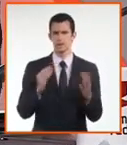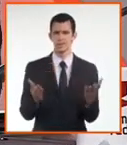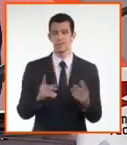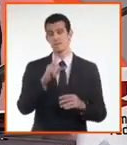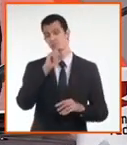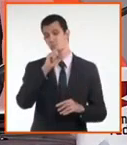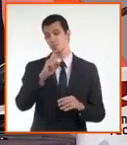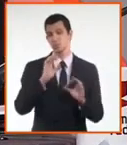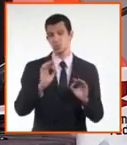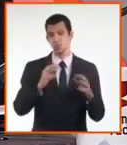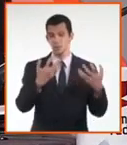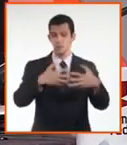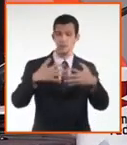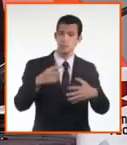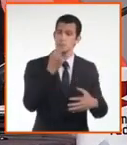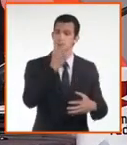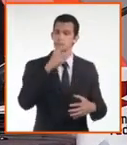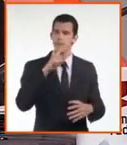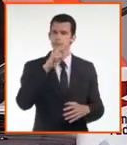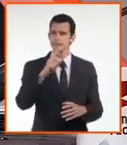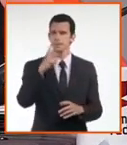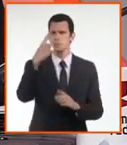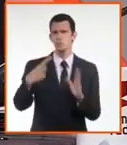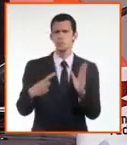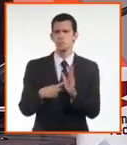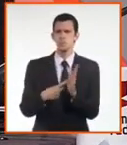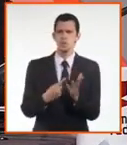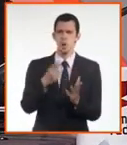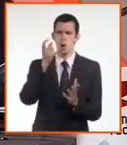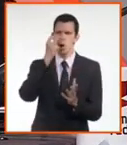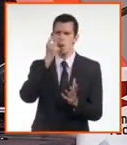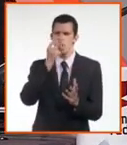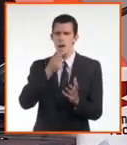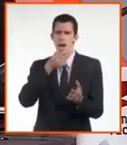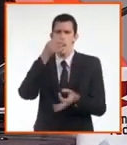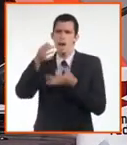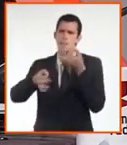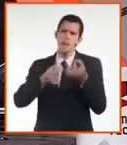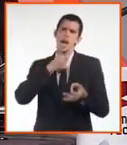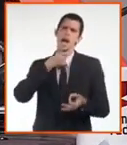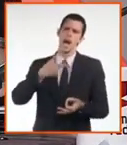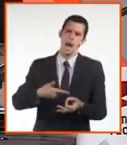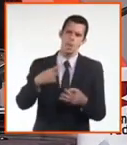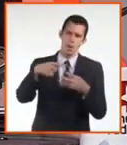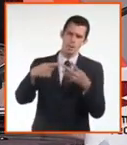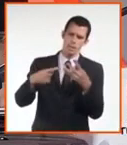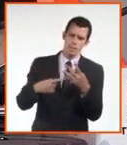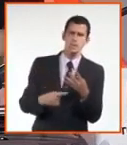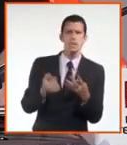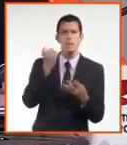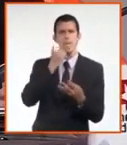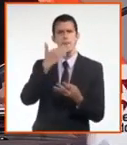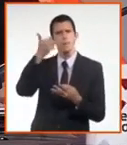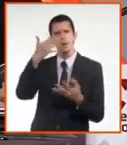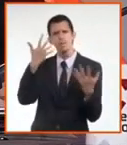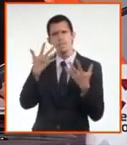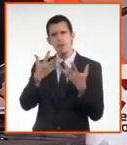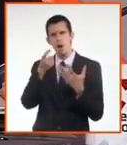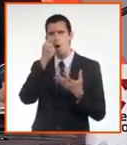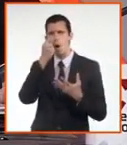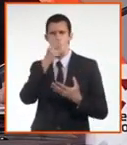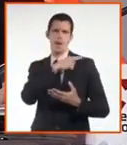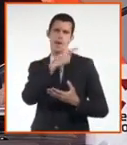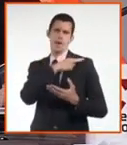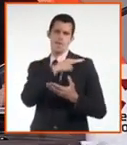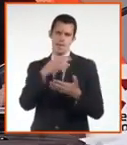prácticos nos los puede poner el compañero alarcón director de mex ol quien tiene que con la producción de tabletas